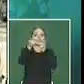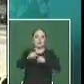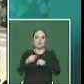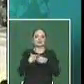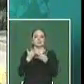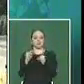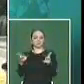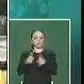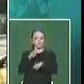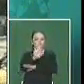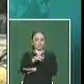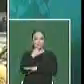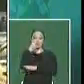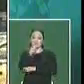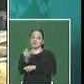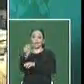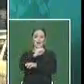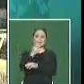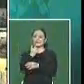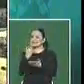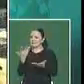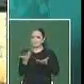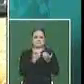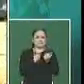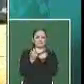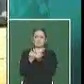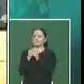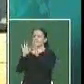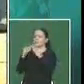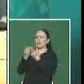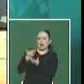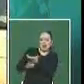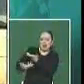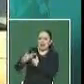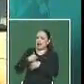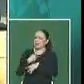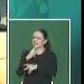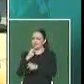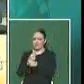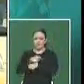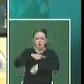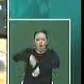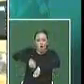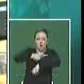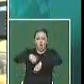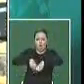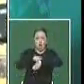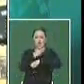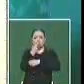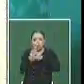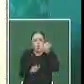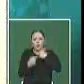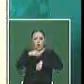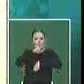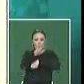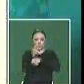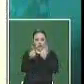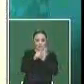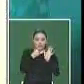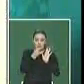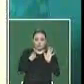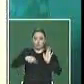Los conductores aseguran que tienen poco espacio para compartir con sus familias, pues doblan las ocho horas diarias de trabajo que permite la ley. Nosotros